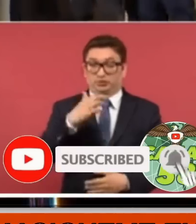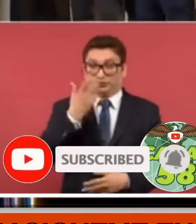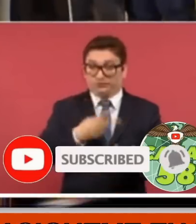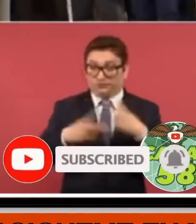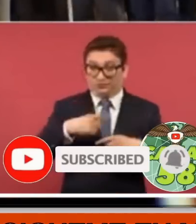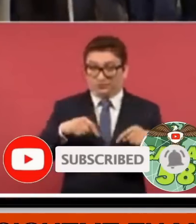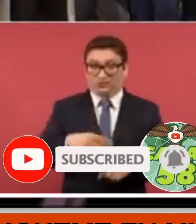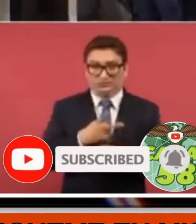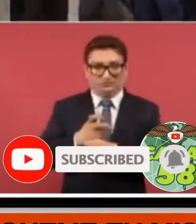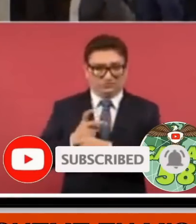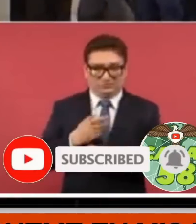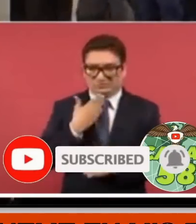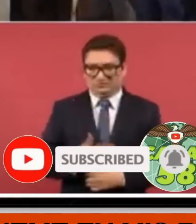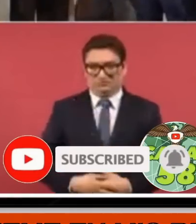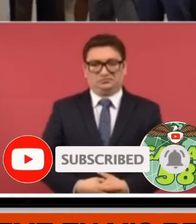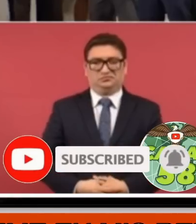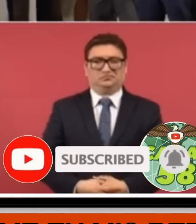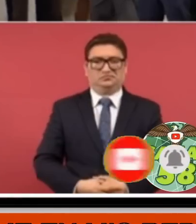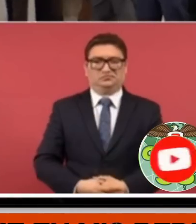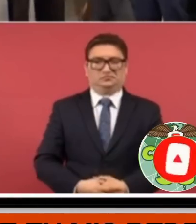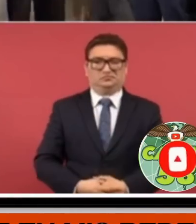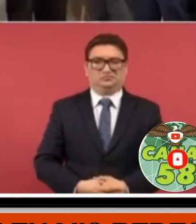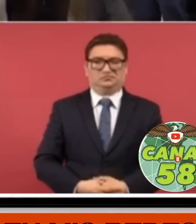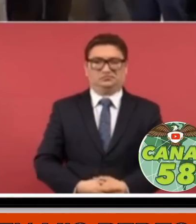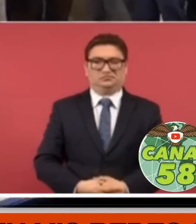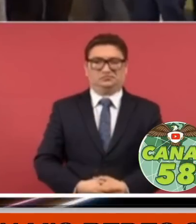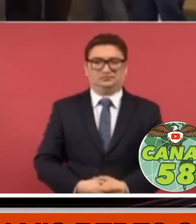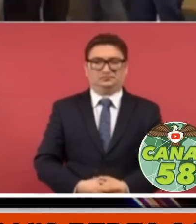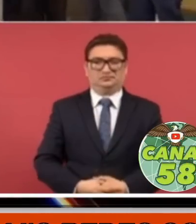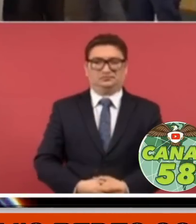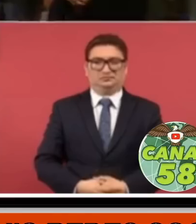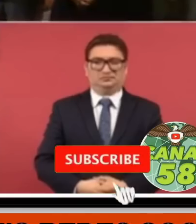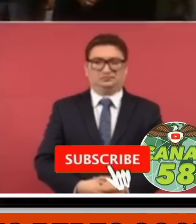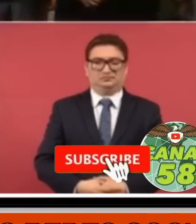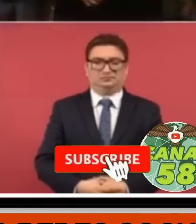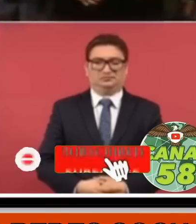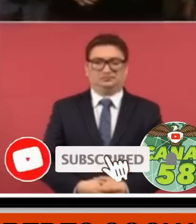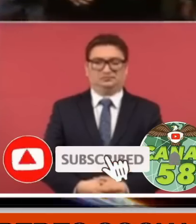Muchas gracias. Muchas gracias. Muy amable. Gracias, muchas gracias.